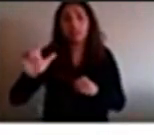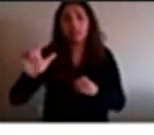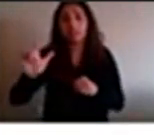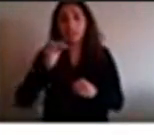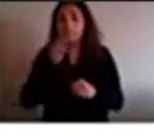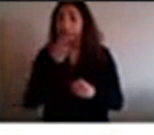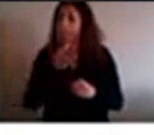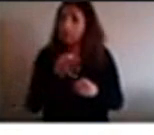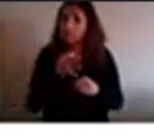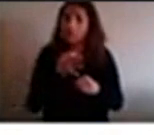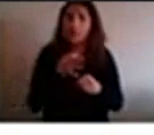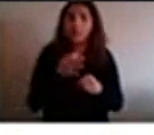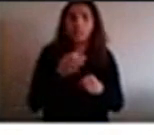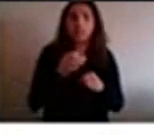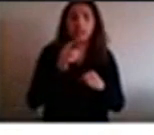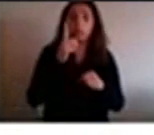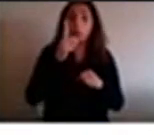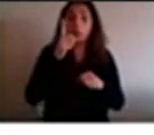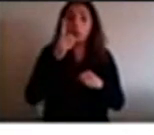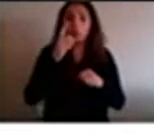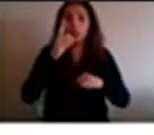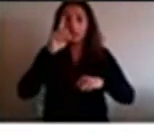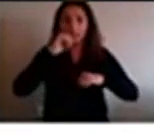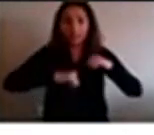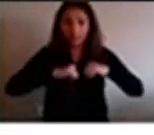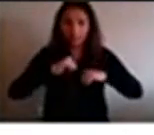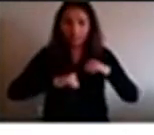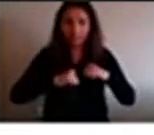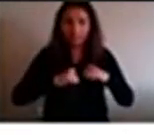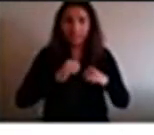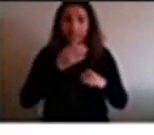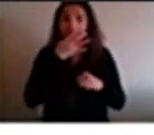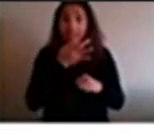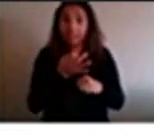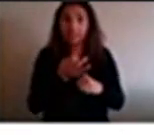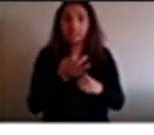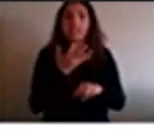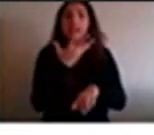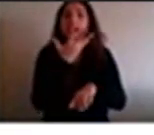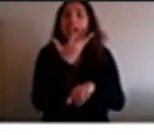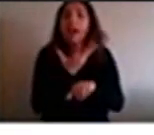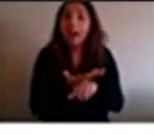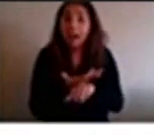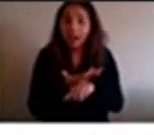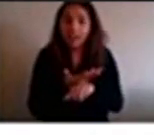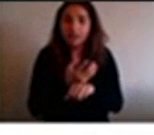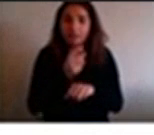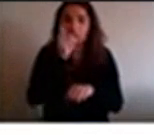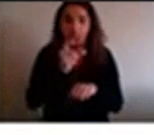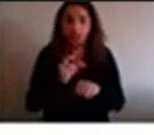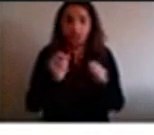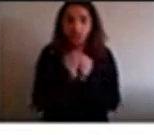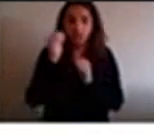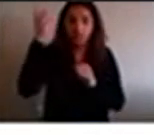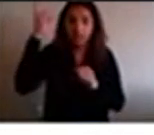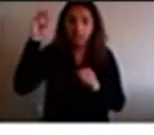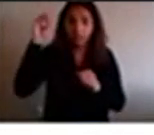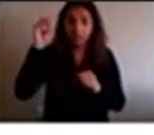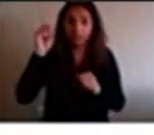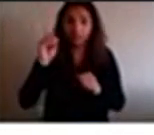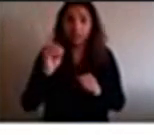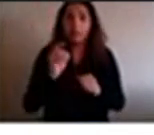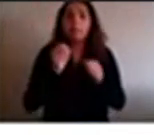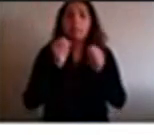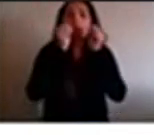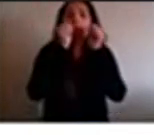empleador que tenga vinculadas personas con discapacidad recibirá, podrá deducir de la renta hasta el 200%